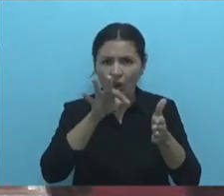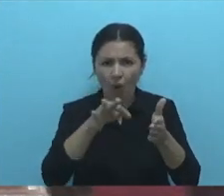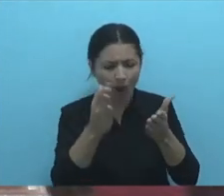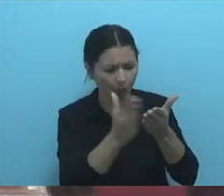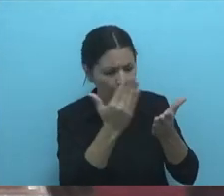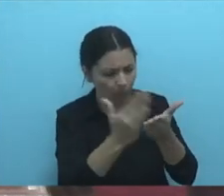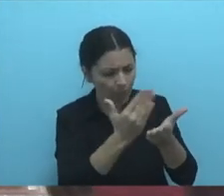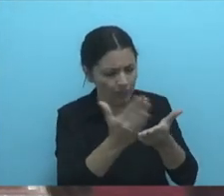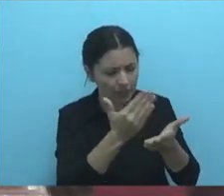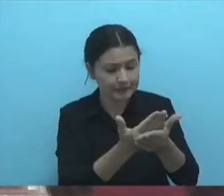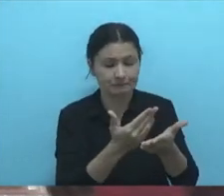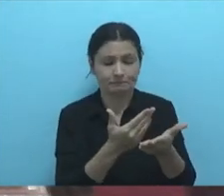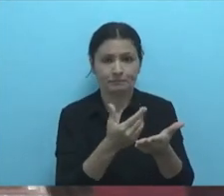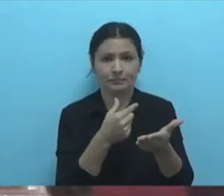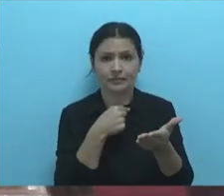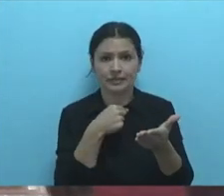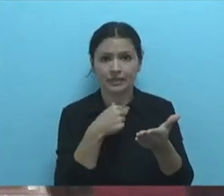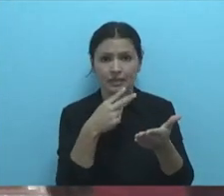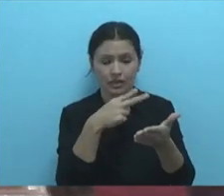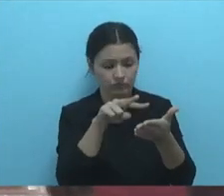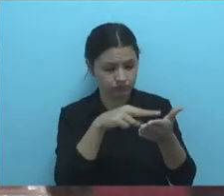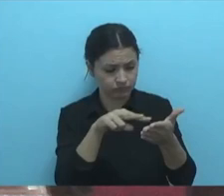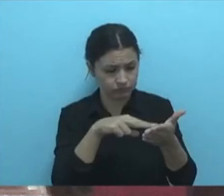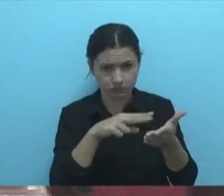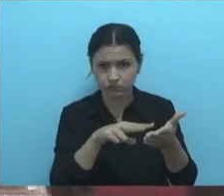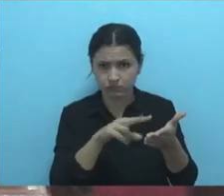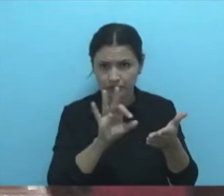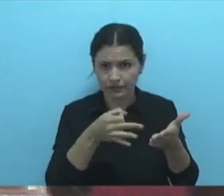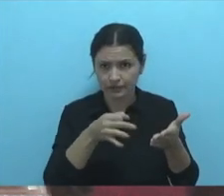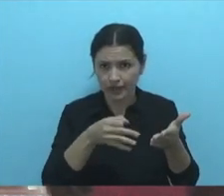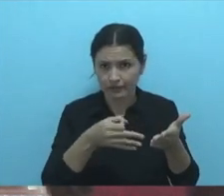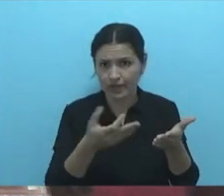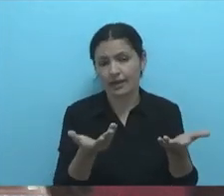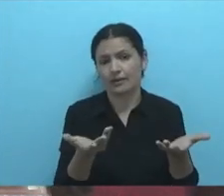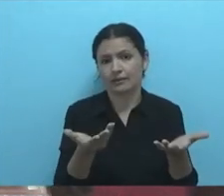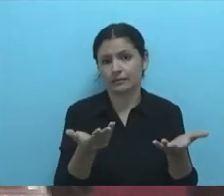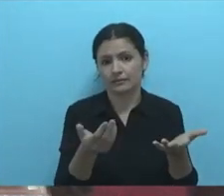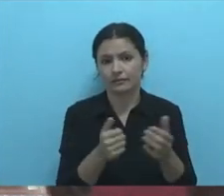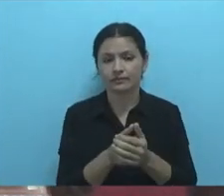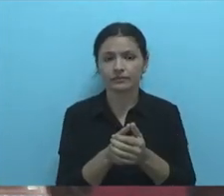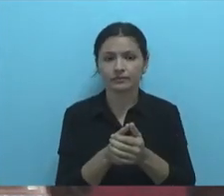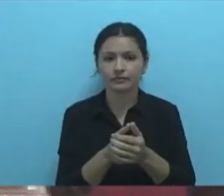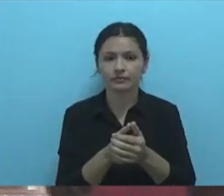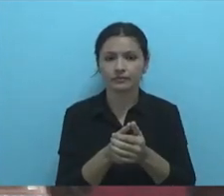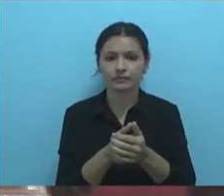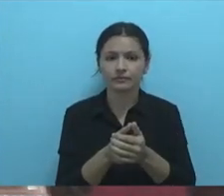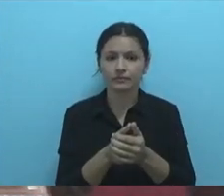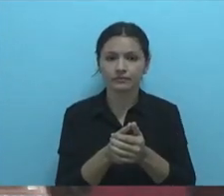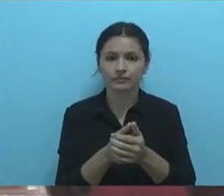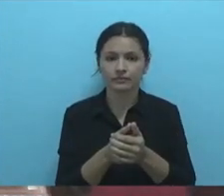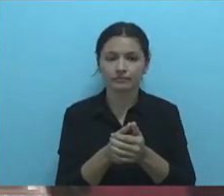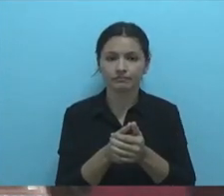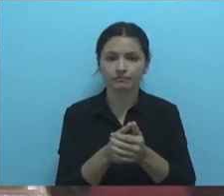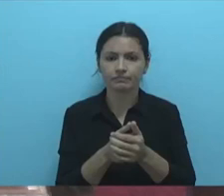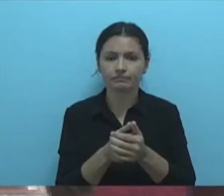propositivo no perdón es el texto del del veto más aún más aún Entonces nosotros